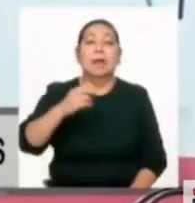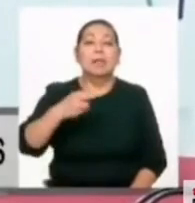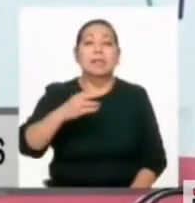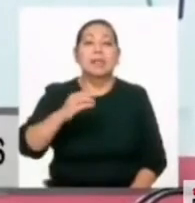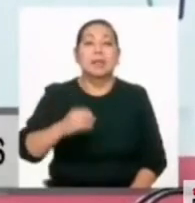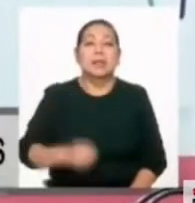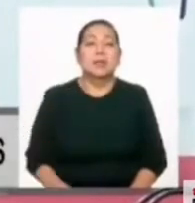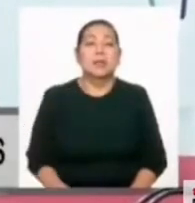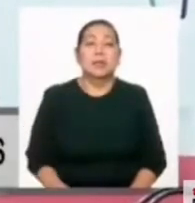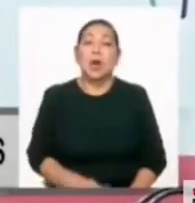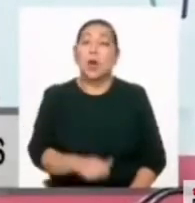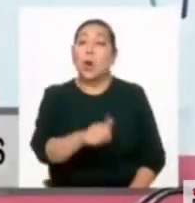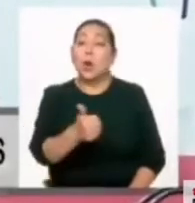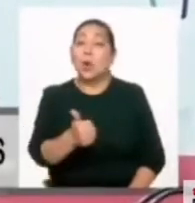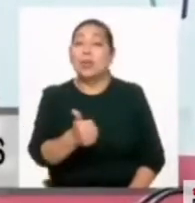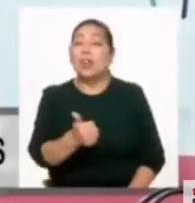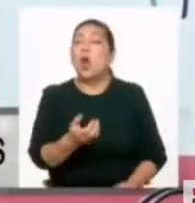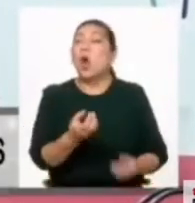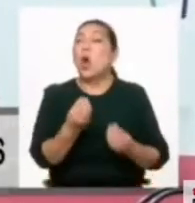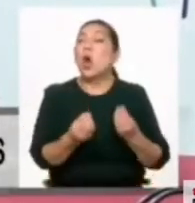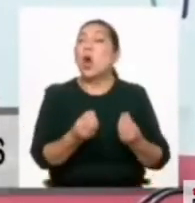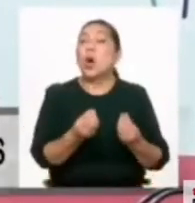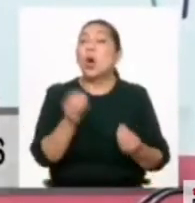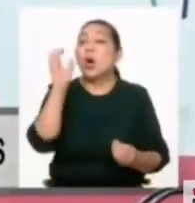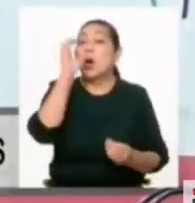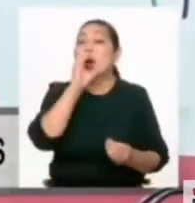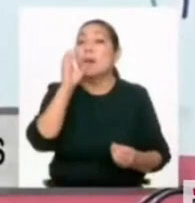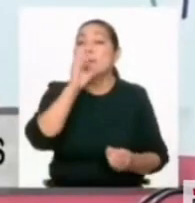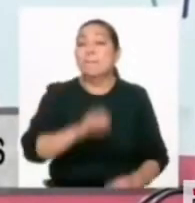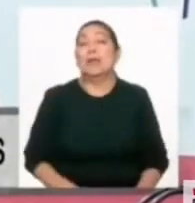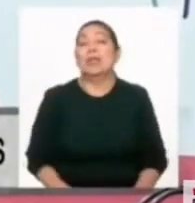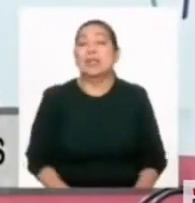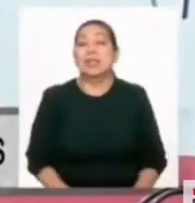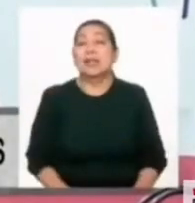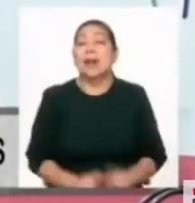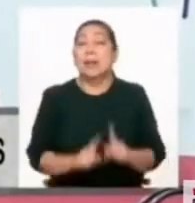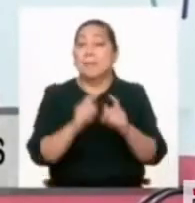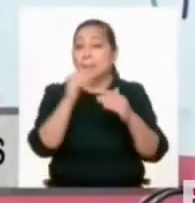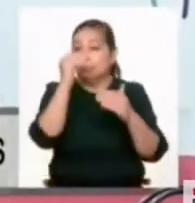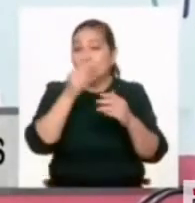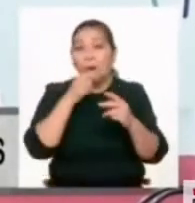van a buscar y de los sobrinos del presidente? ¿Cómo va la búsqueda del señor Bruno Pacheco?